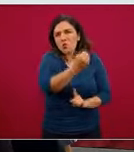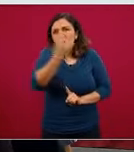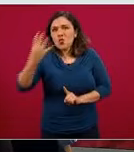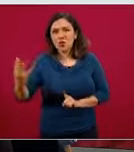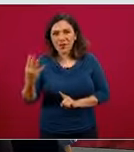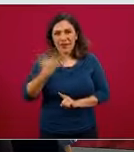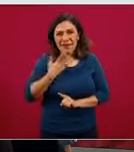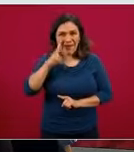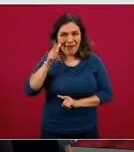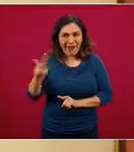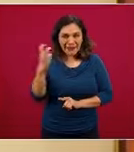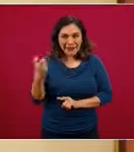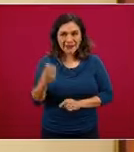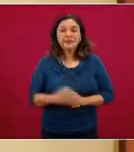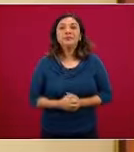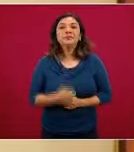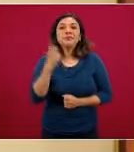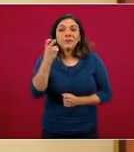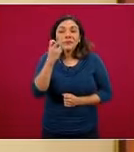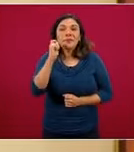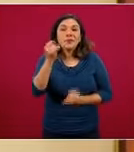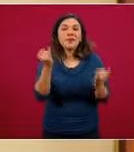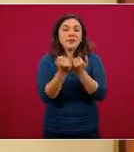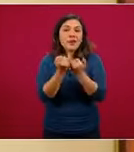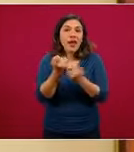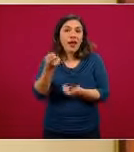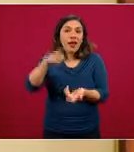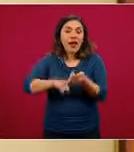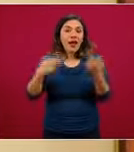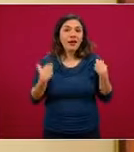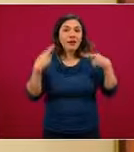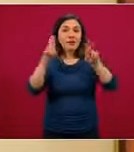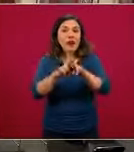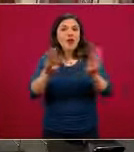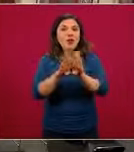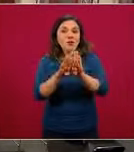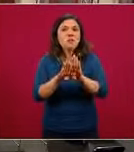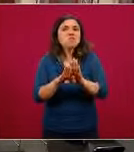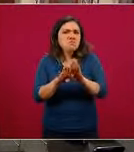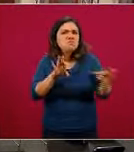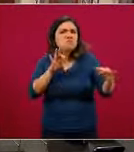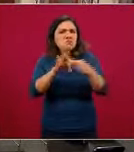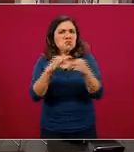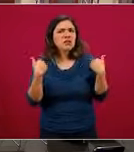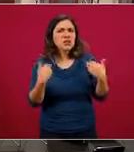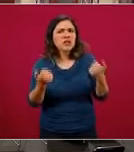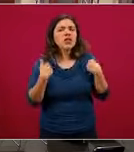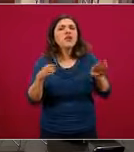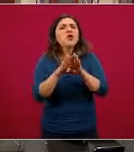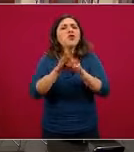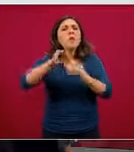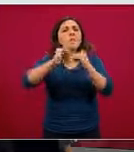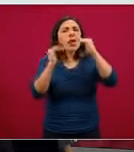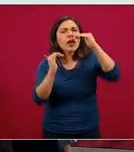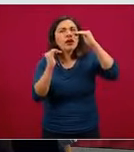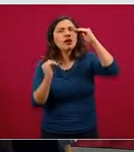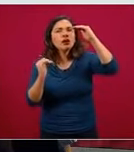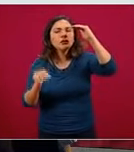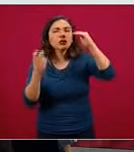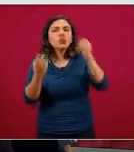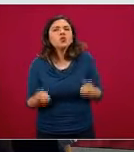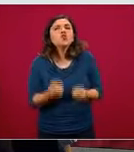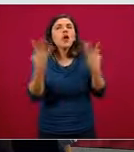vemos en la gráfica, y pues esto también ha representado y además ha sido congruente con la disminución de la